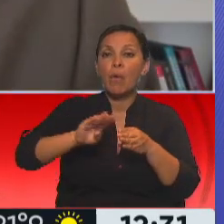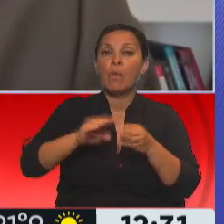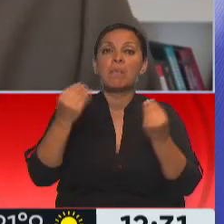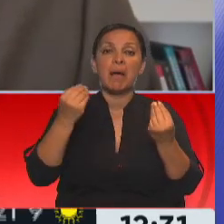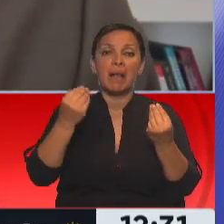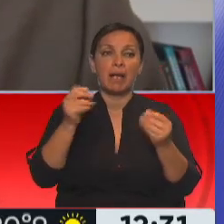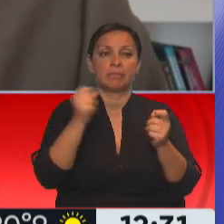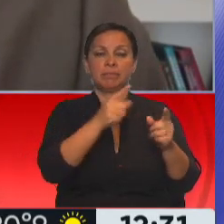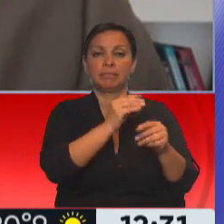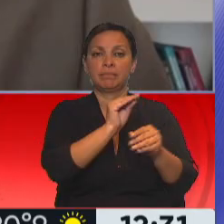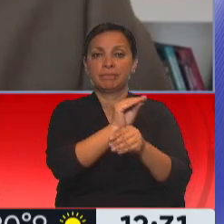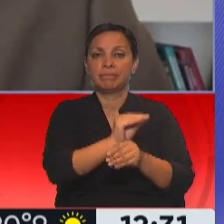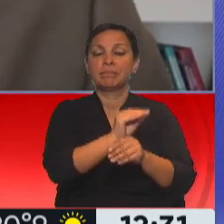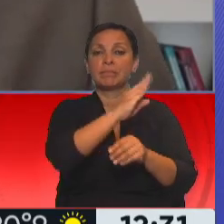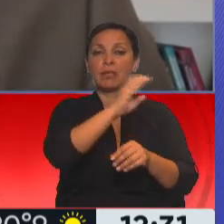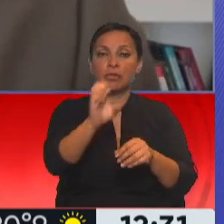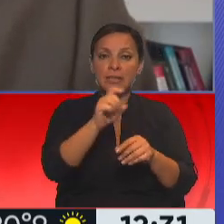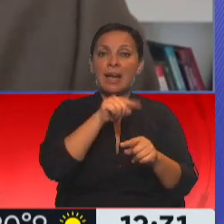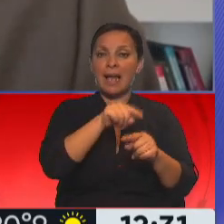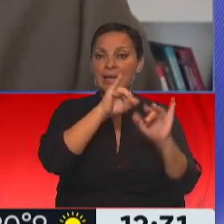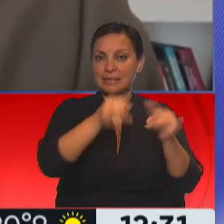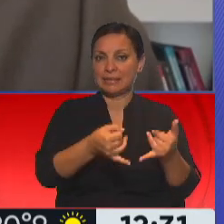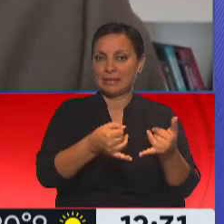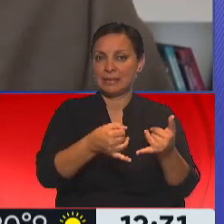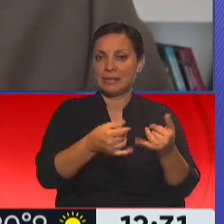lo que estás haciendo es reduciendo la deuda que tiene el Tesoro en el